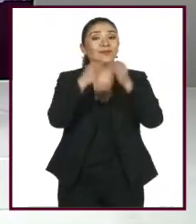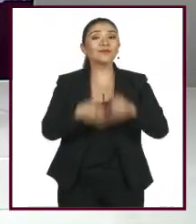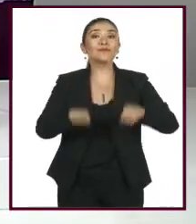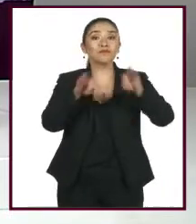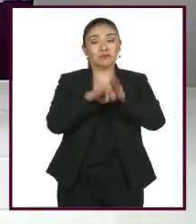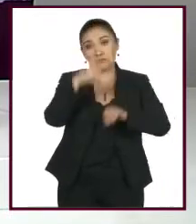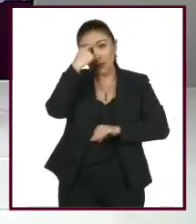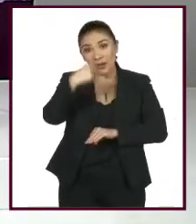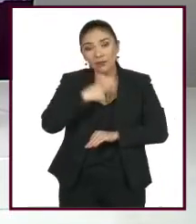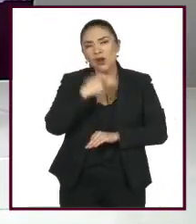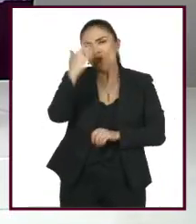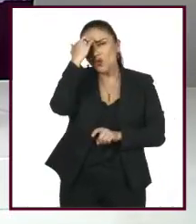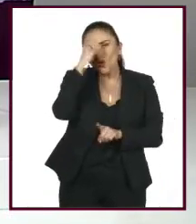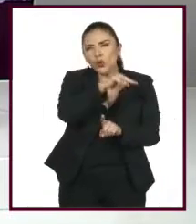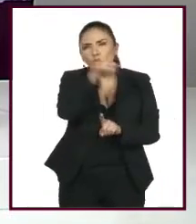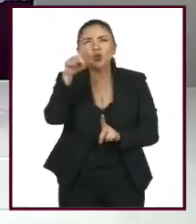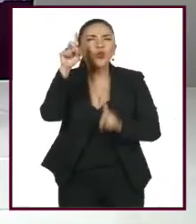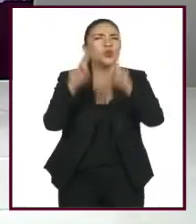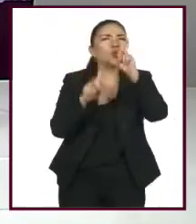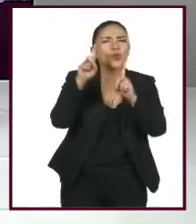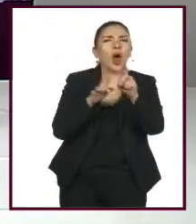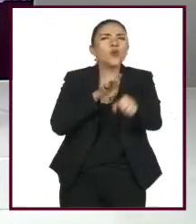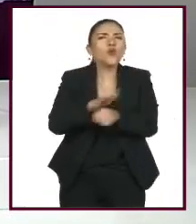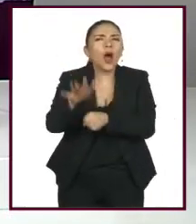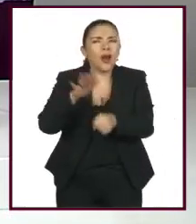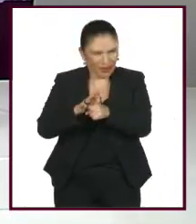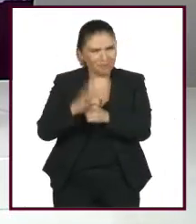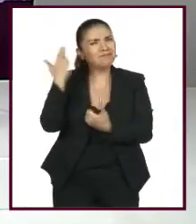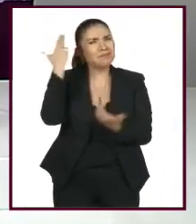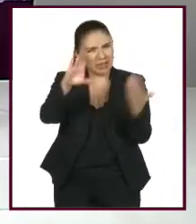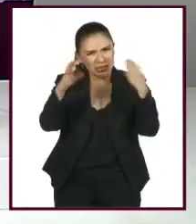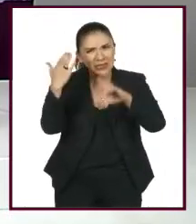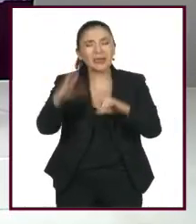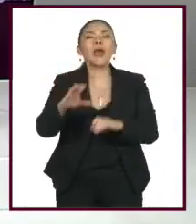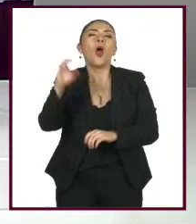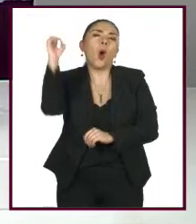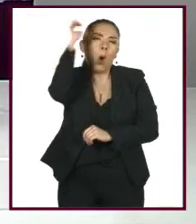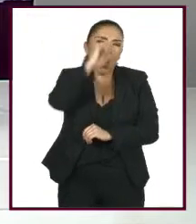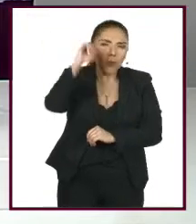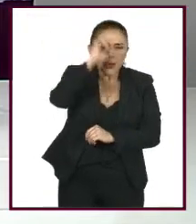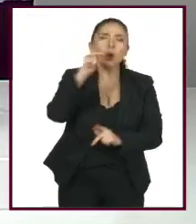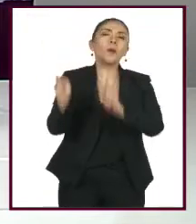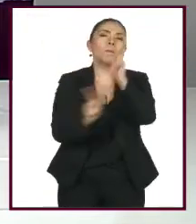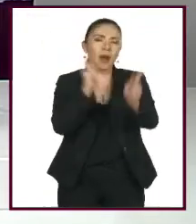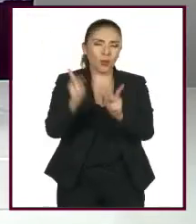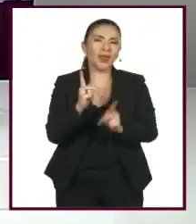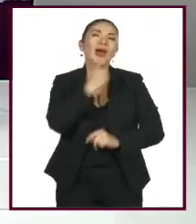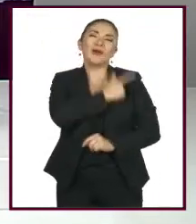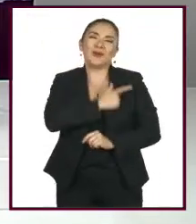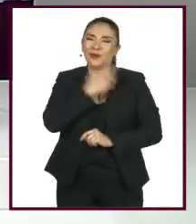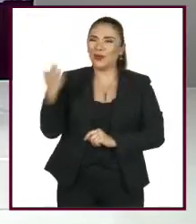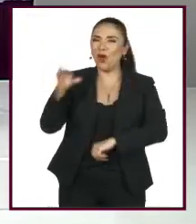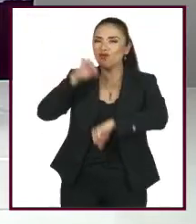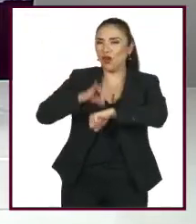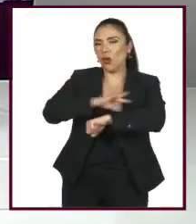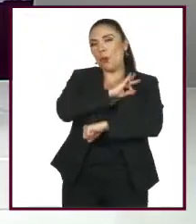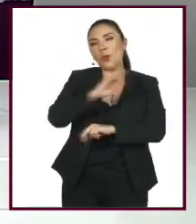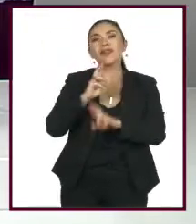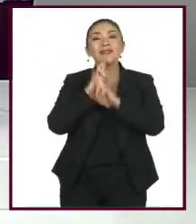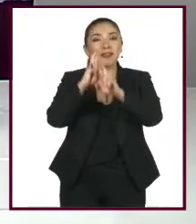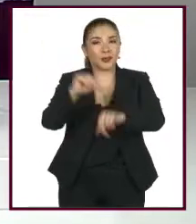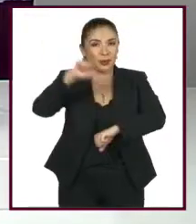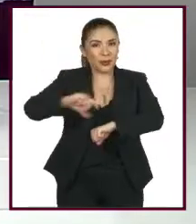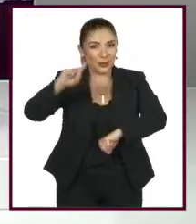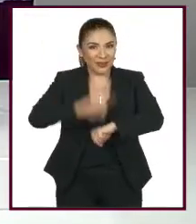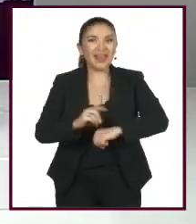para nosotros conocer sus inquietudes. Así es que háganos llegar sus preguntas y sus comentarios. Con mucho gusto el doctor lo responderá, bueno,